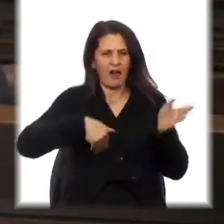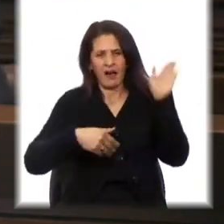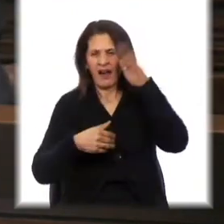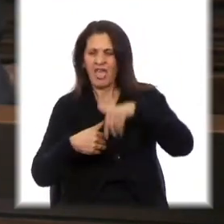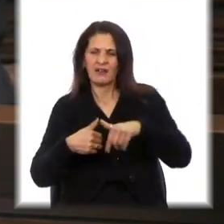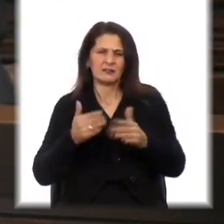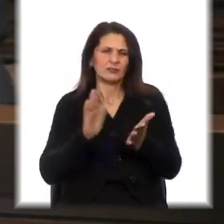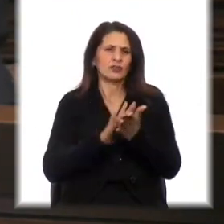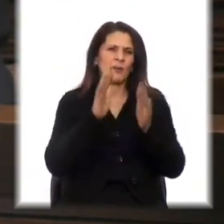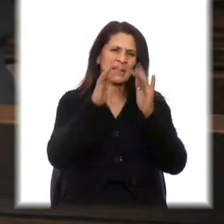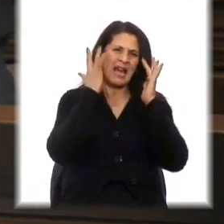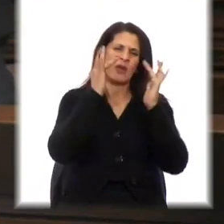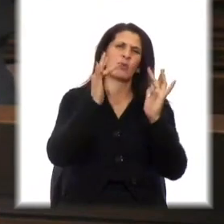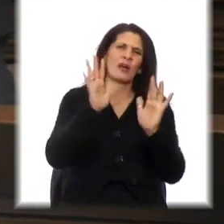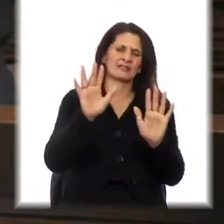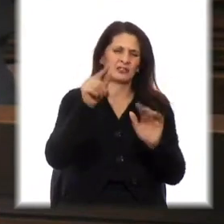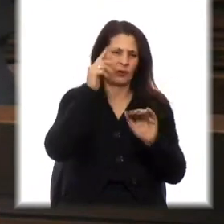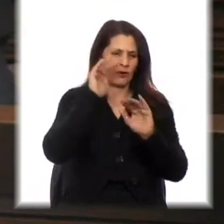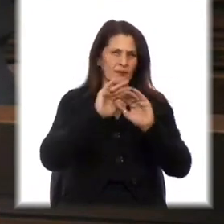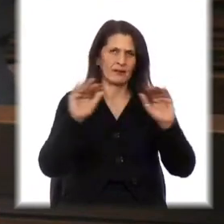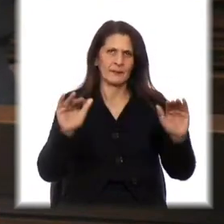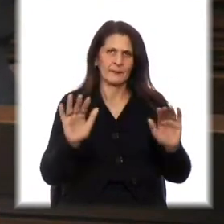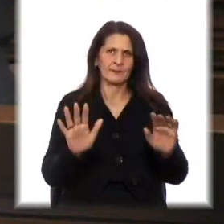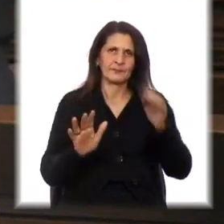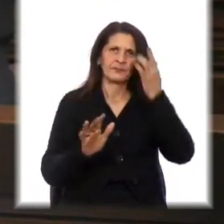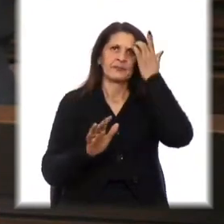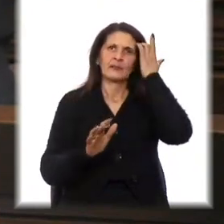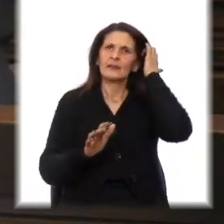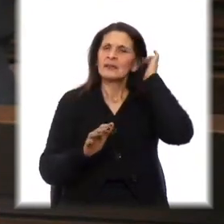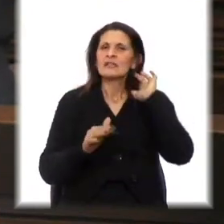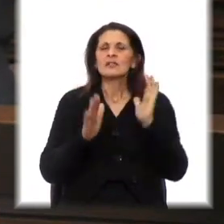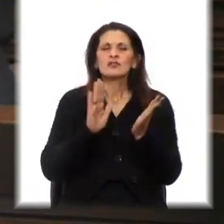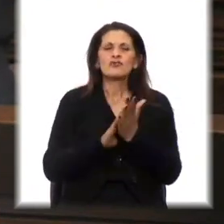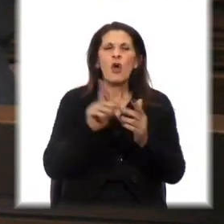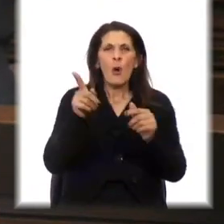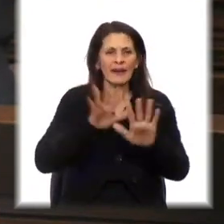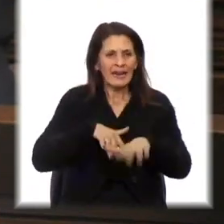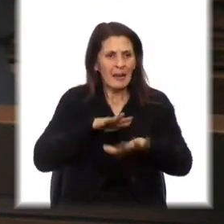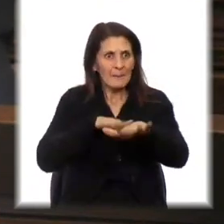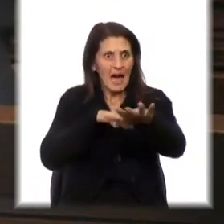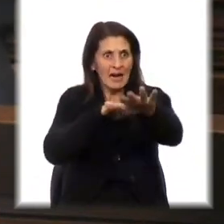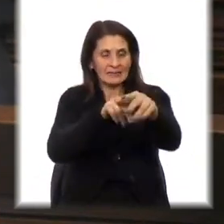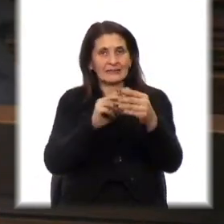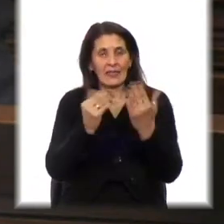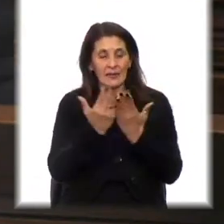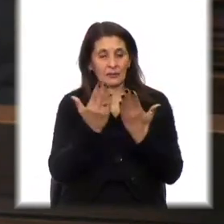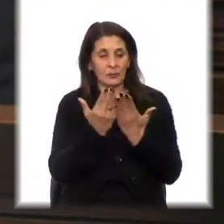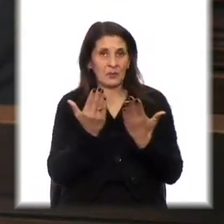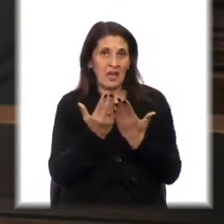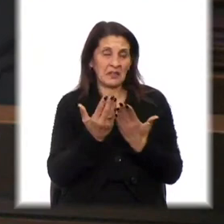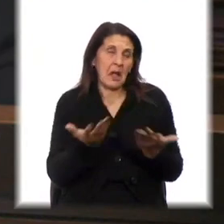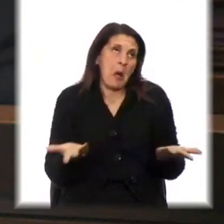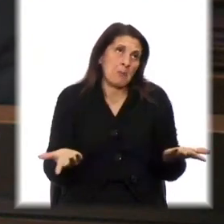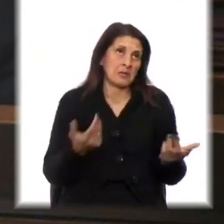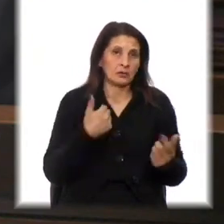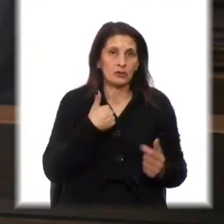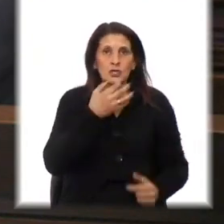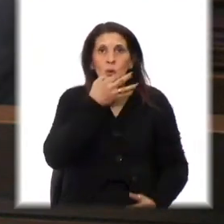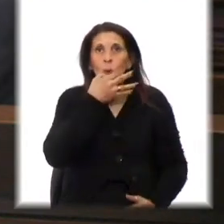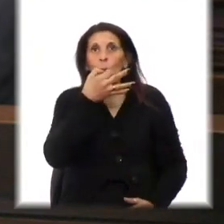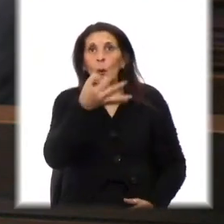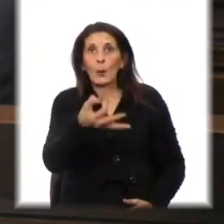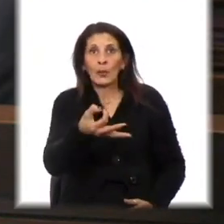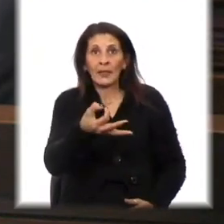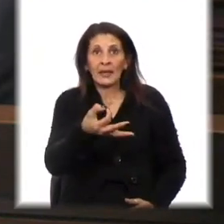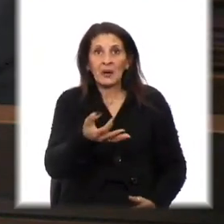diatriba de ese nivel y en relación a la mar de los estudiantes y realmente lo digo como como